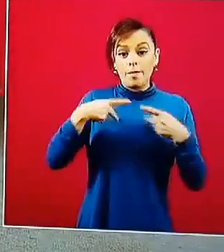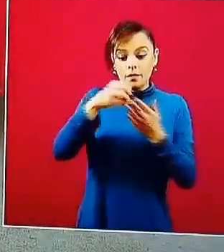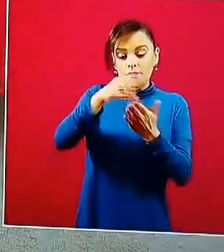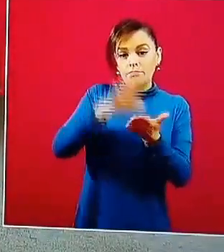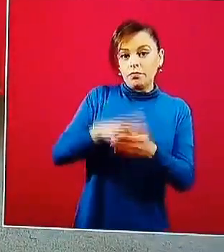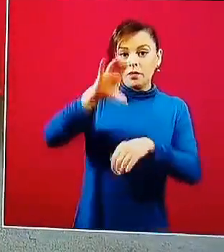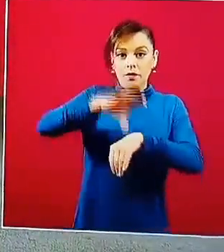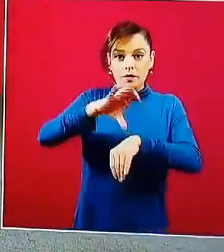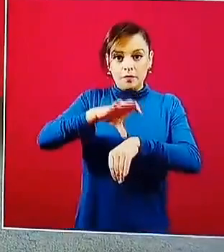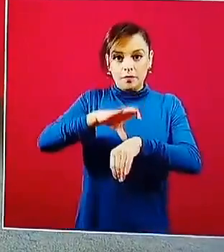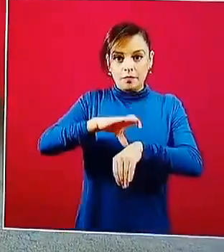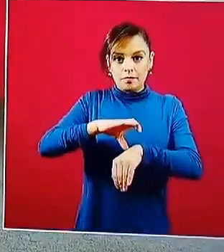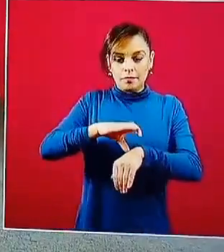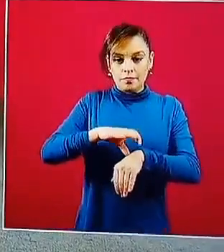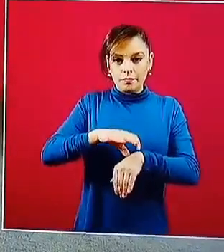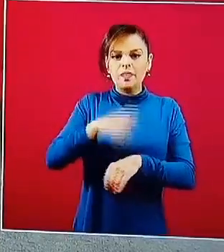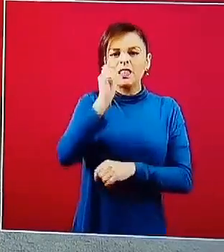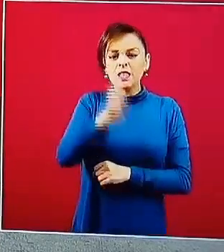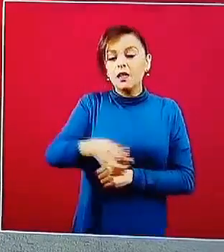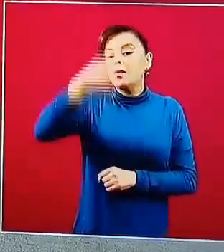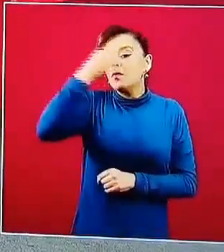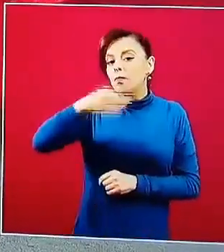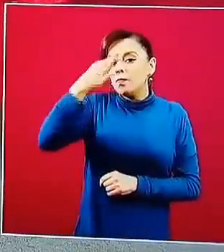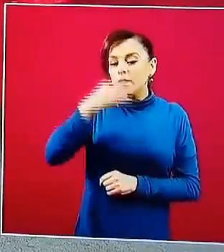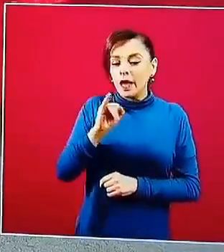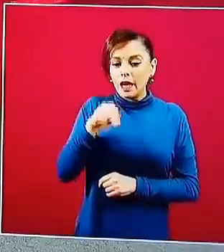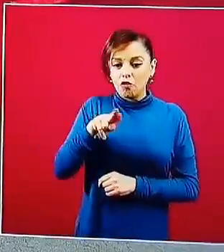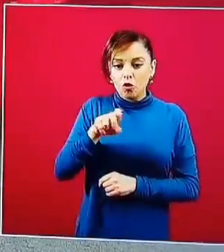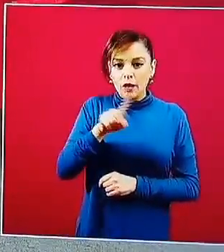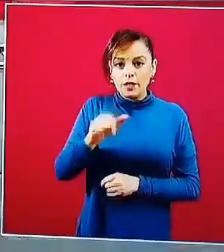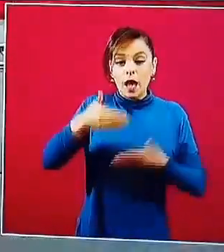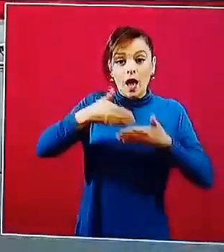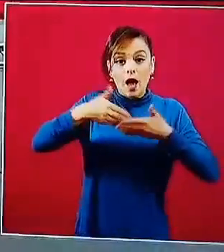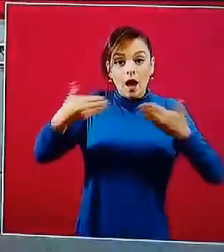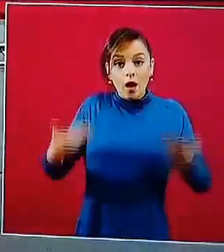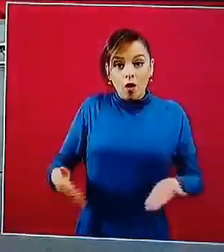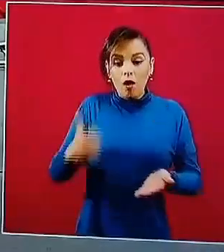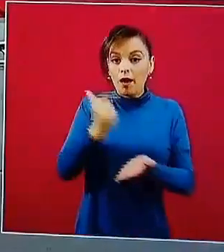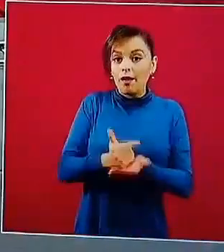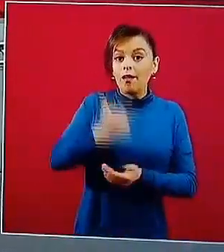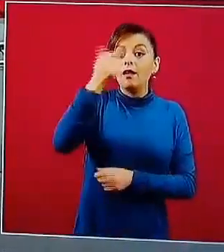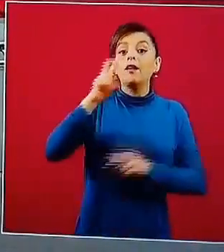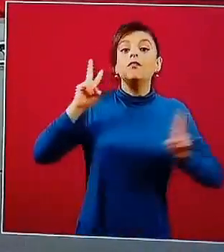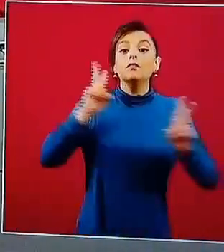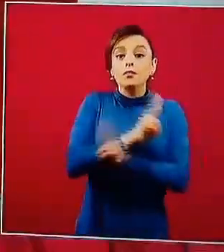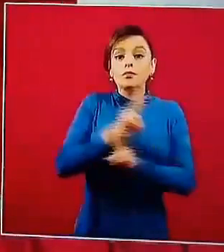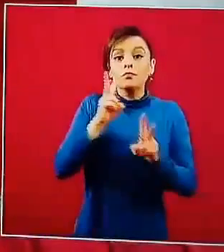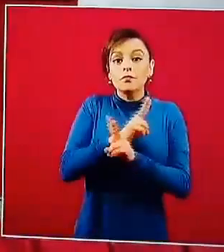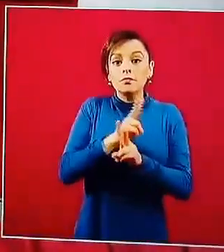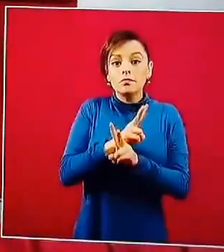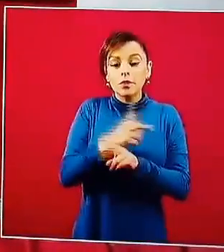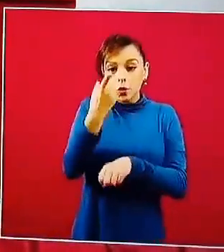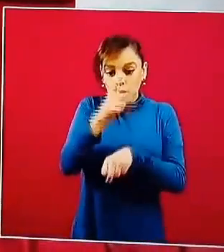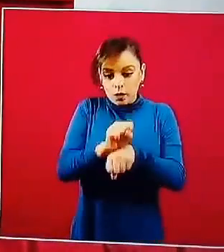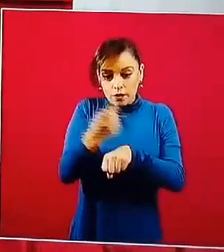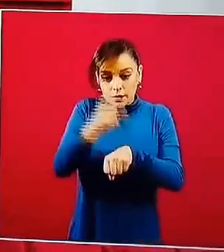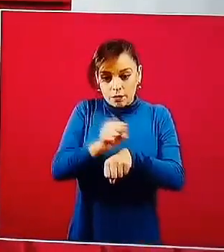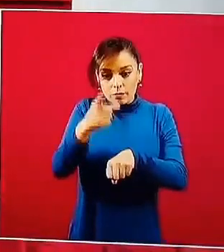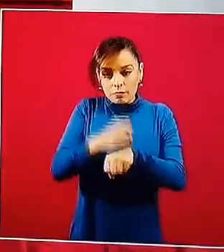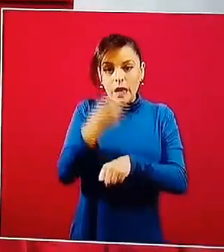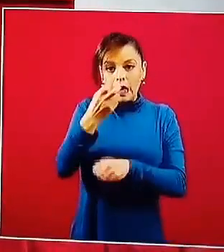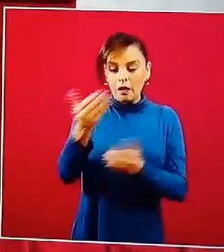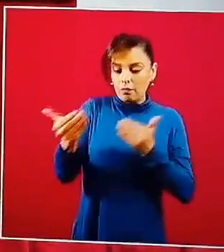llamada tipo influenza, ahora enfermedad respiratoria aguda, que ocurre en cada semana, se hace una estimación.